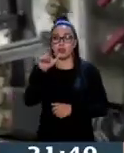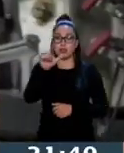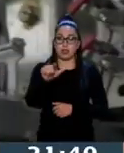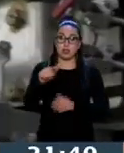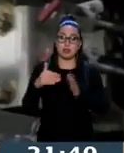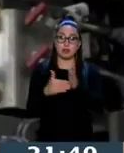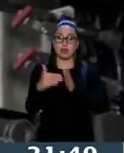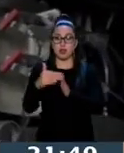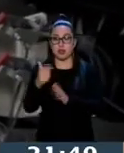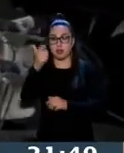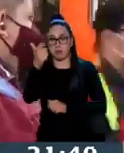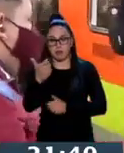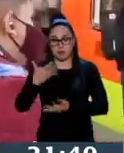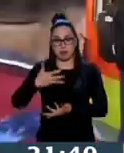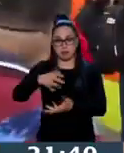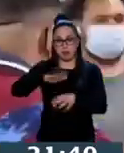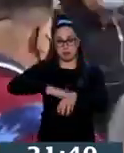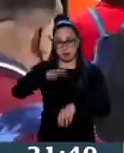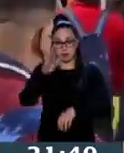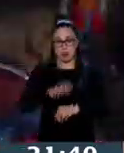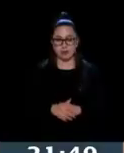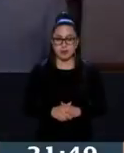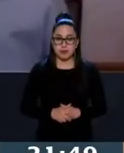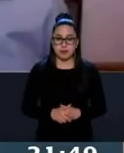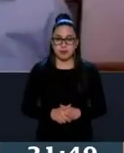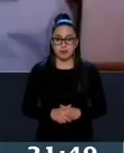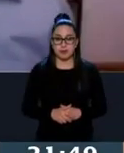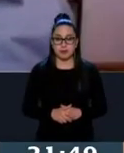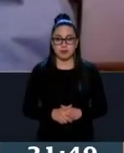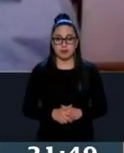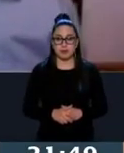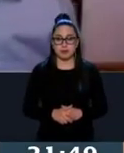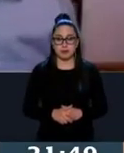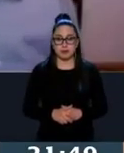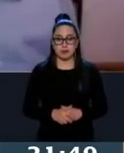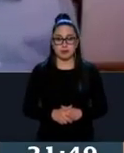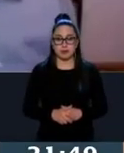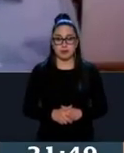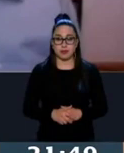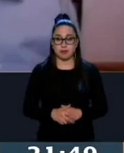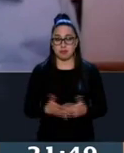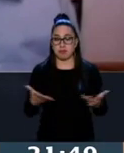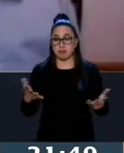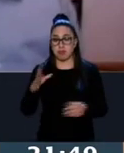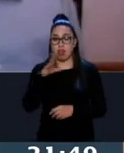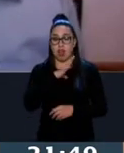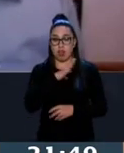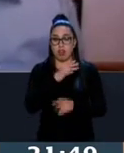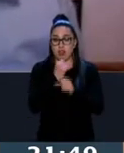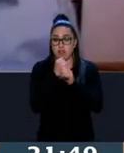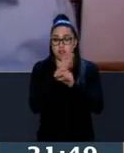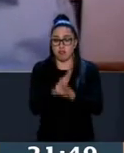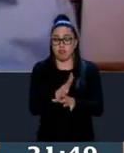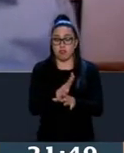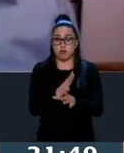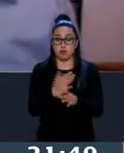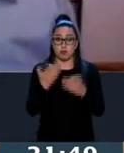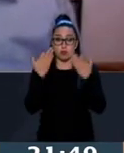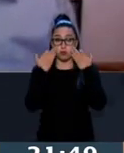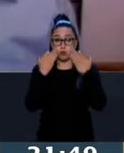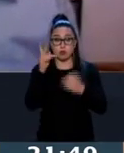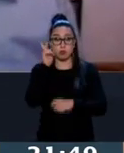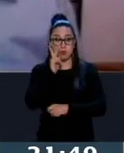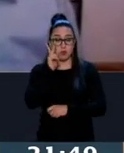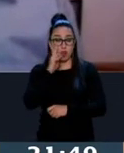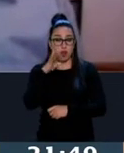857 millones de pesos. Hay información acreditada de